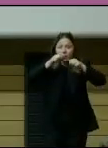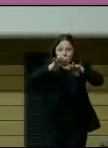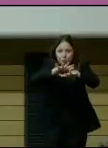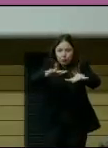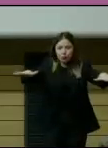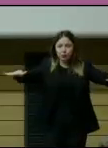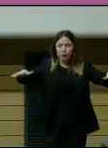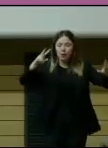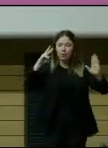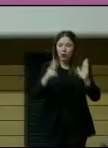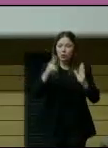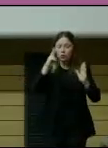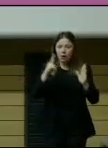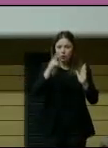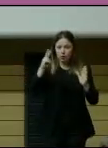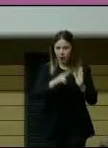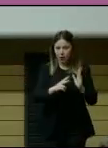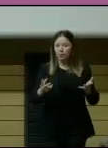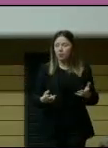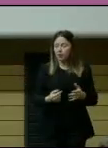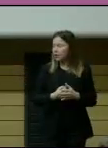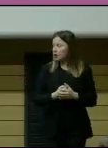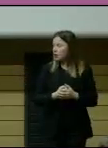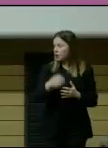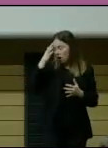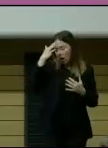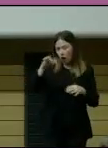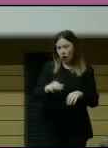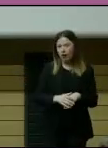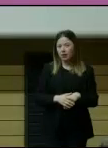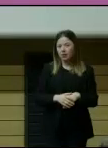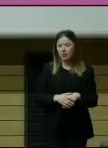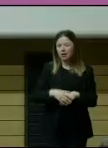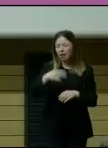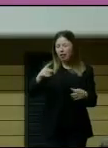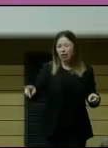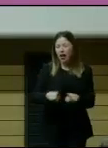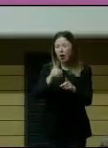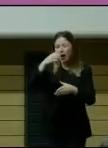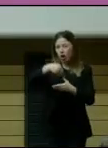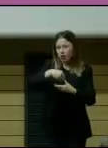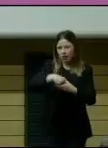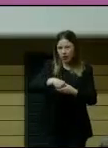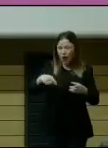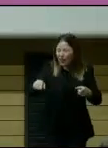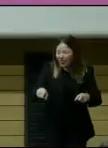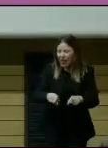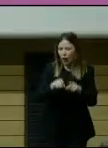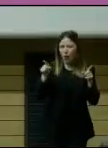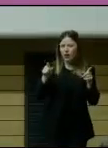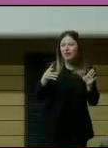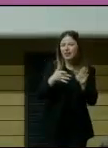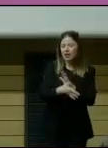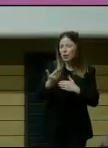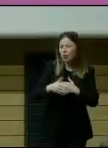viralizaciones, y porque en última instancia son empresas. La lógica es esta, no importa el tema, no importa, lo que importa es que